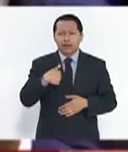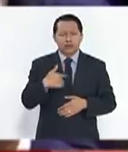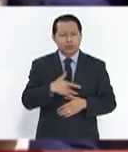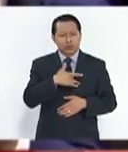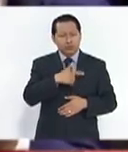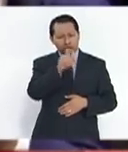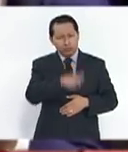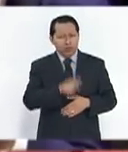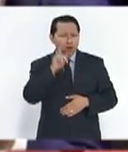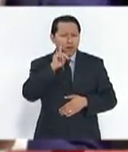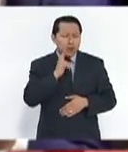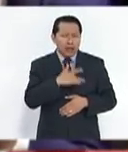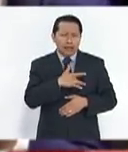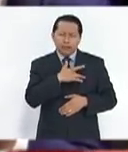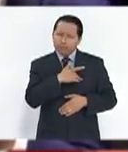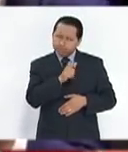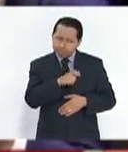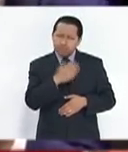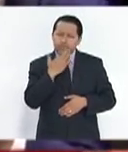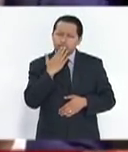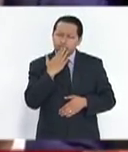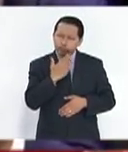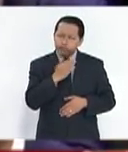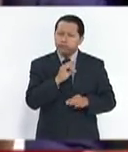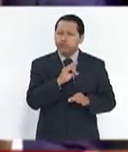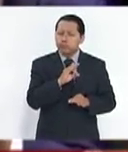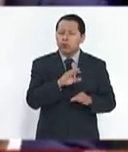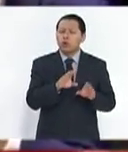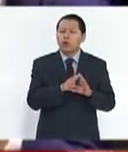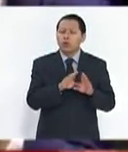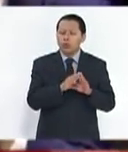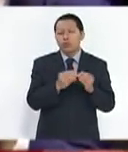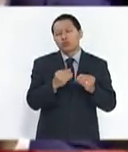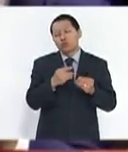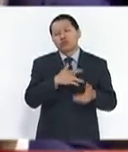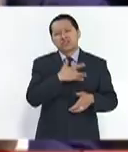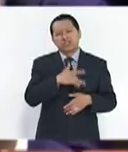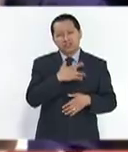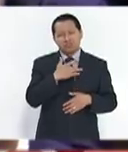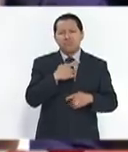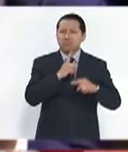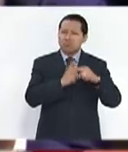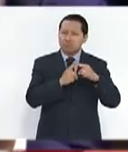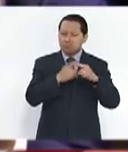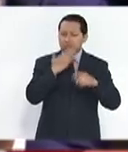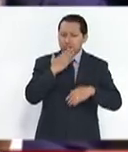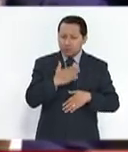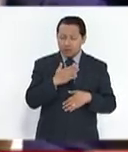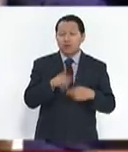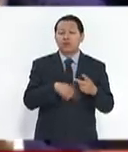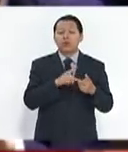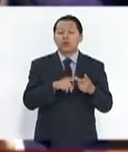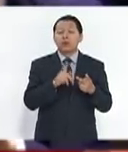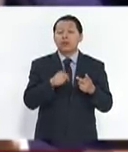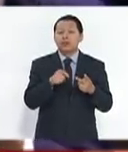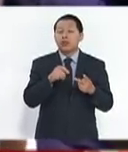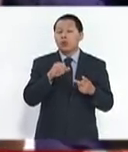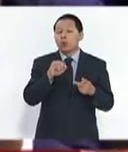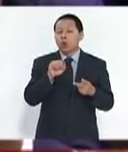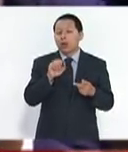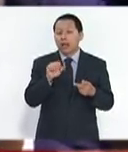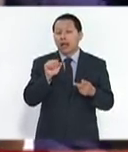sensible y una mujer con mucho carisma. Segundo, José